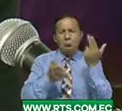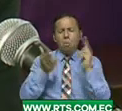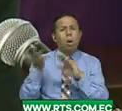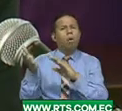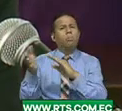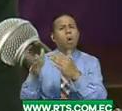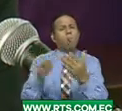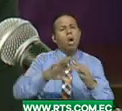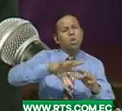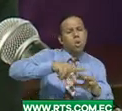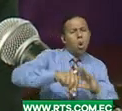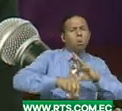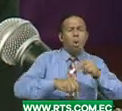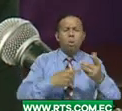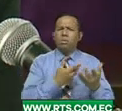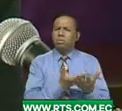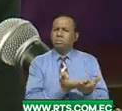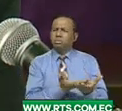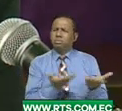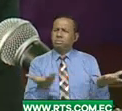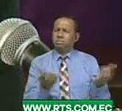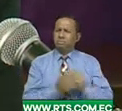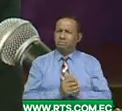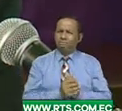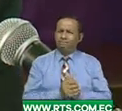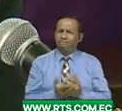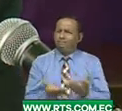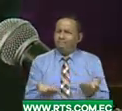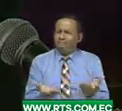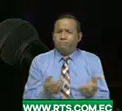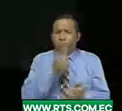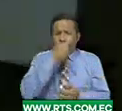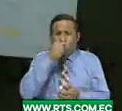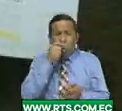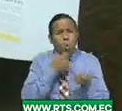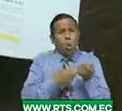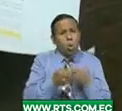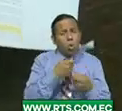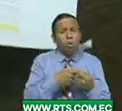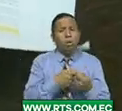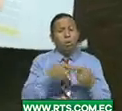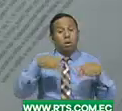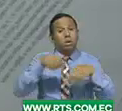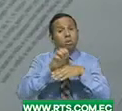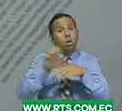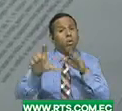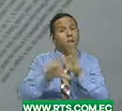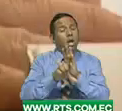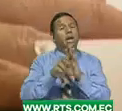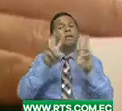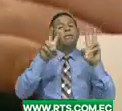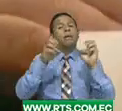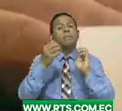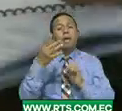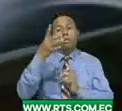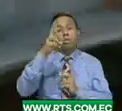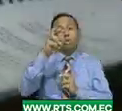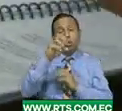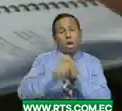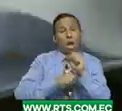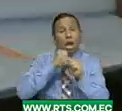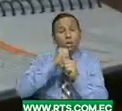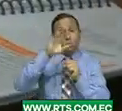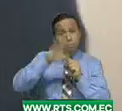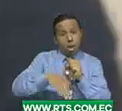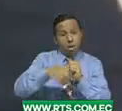muerte y robo, son exactamente microtráfico. La ley en Ecuador es clara, los menores de 12 años son